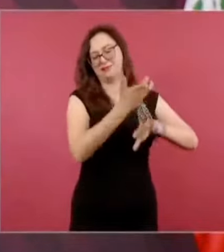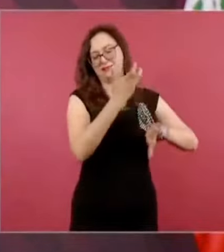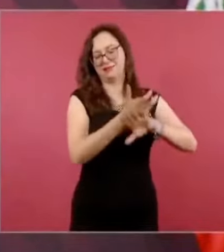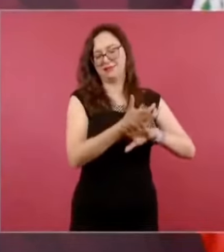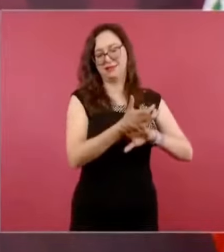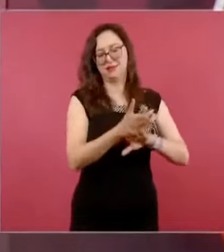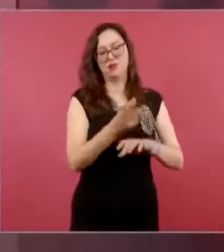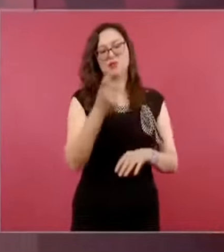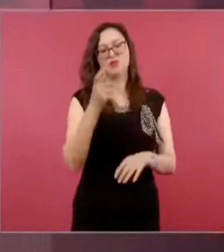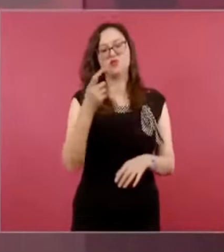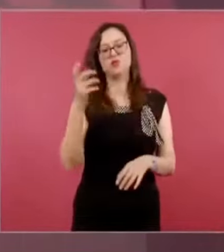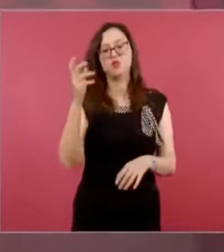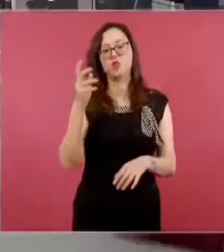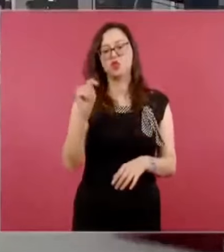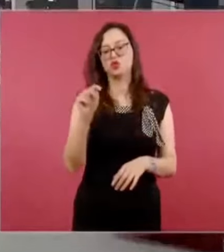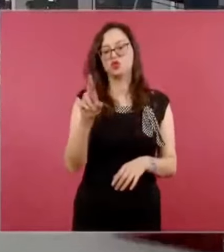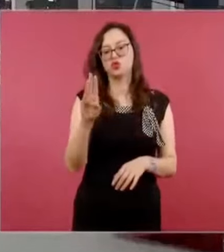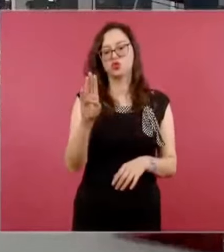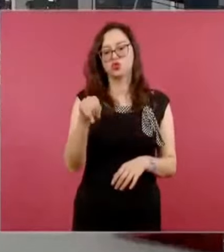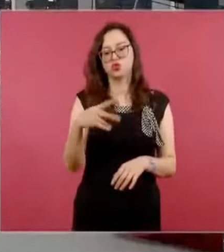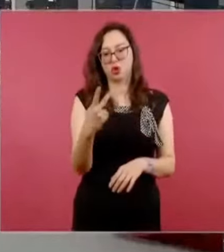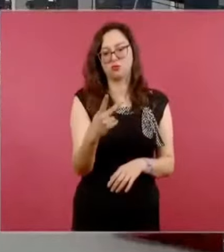y que vaya.